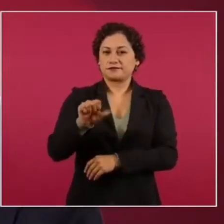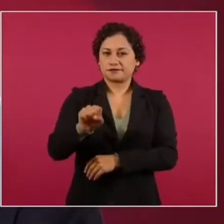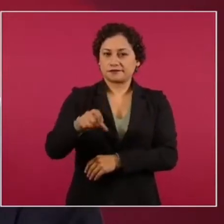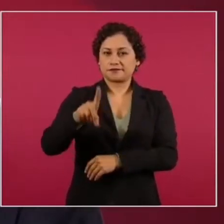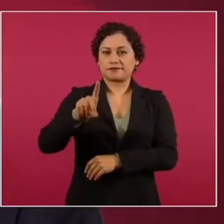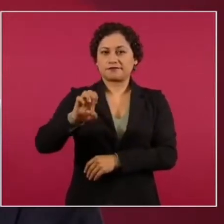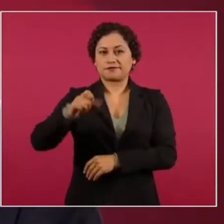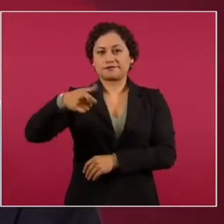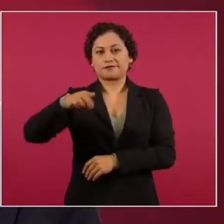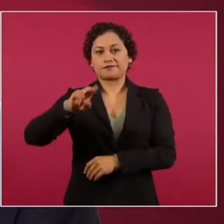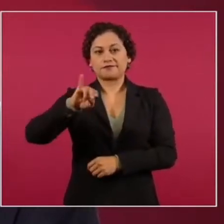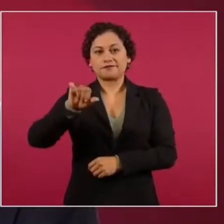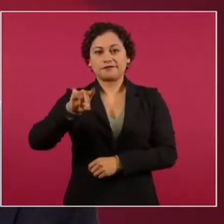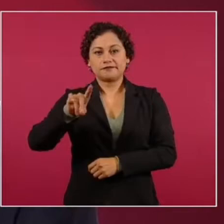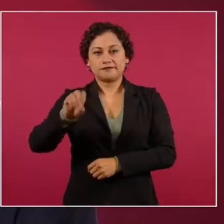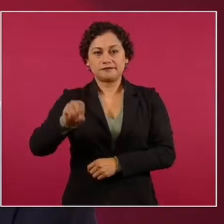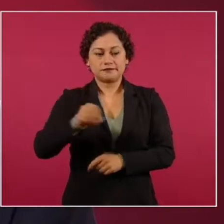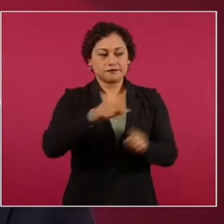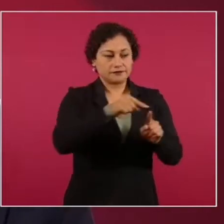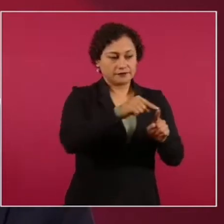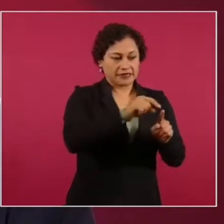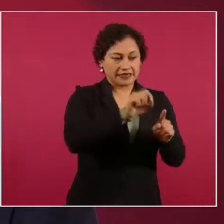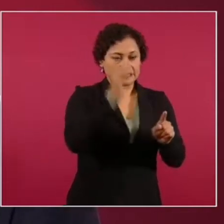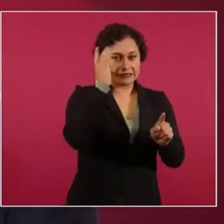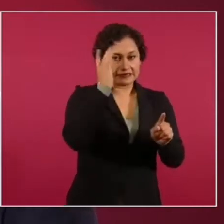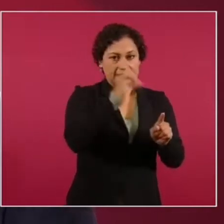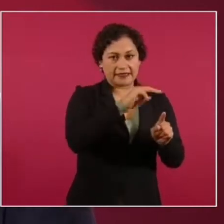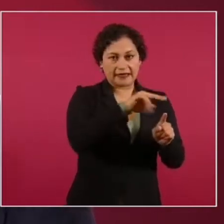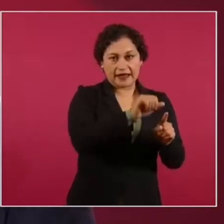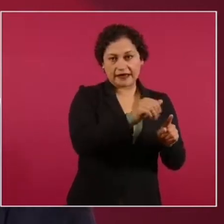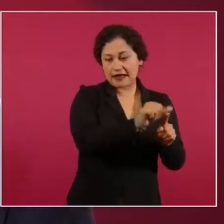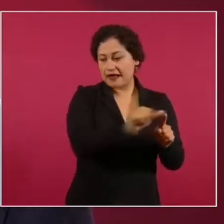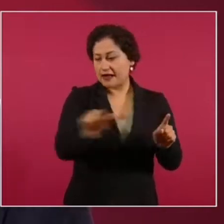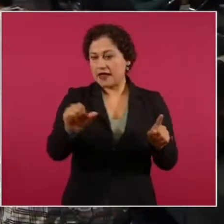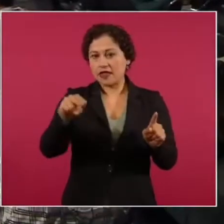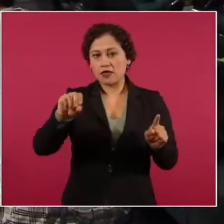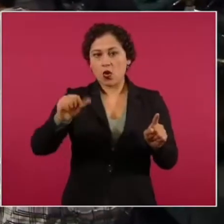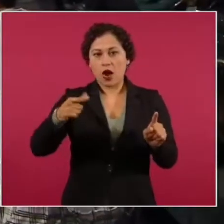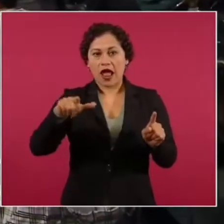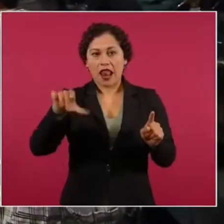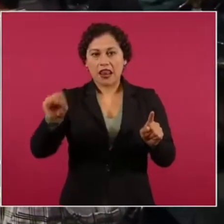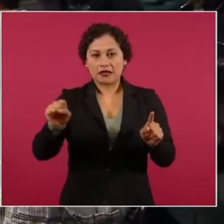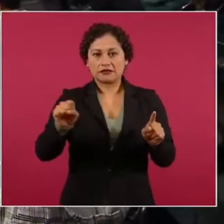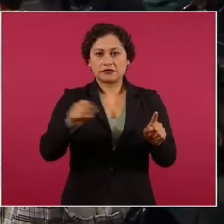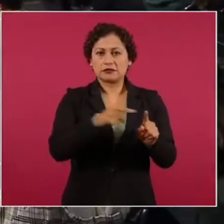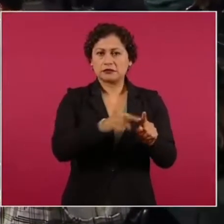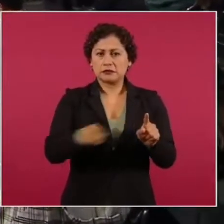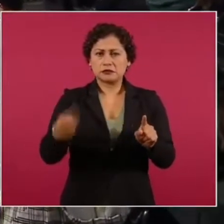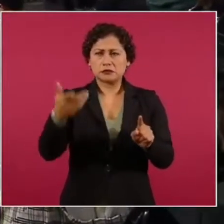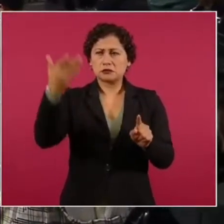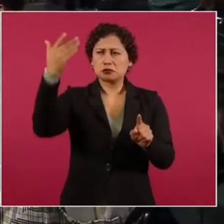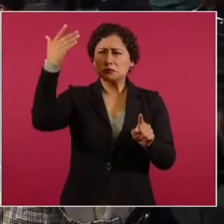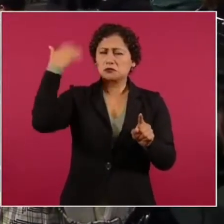allá de Santana a Nogales, que llevaba ya mucho tiempo. Me informó